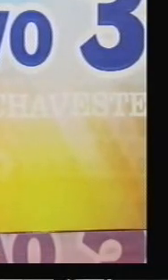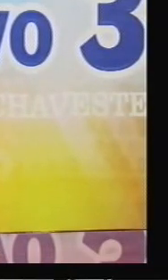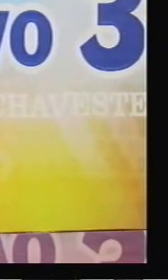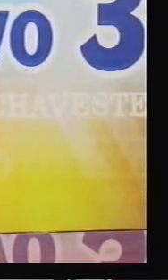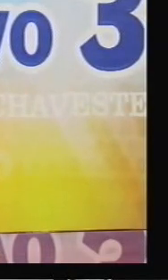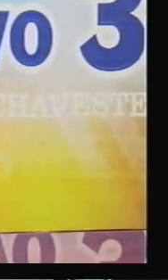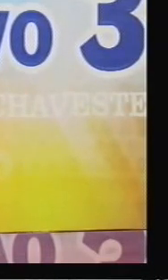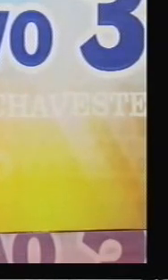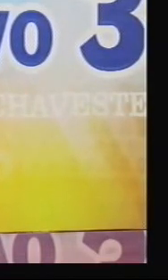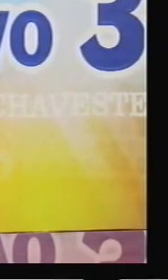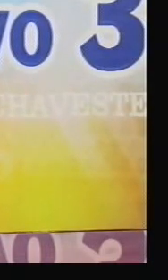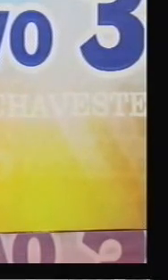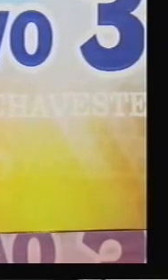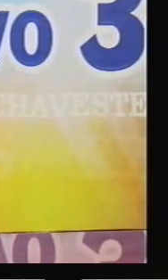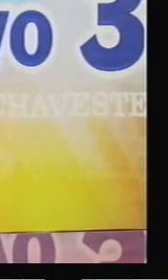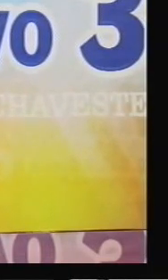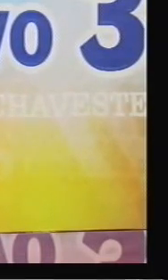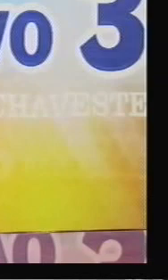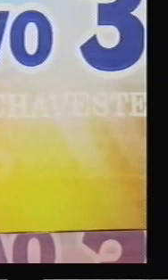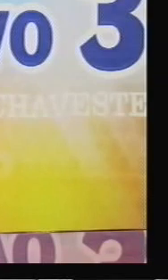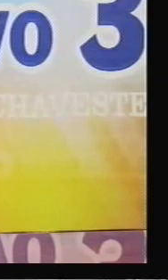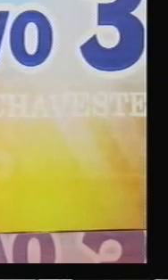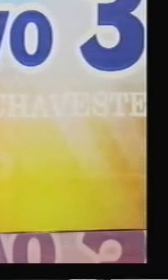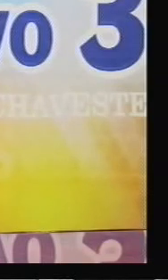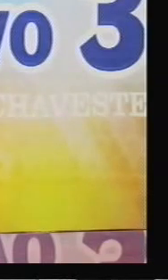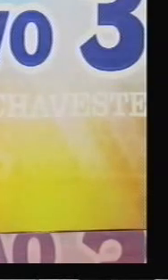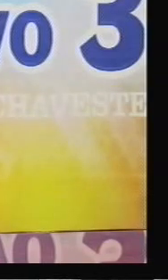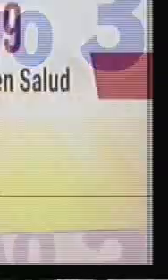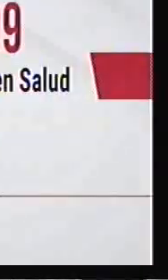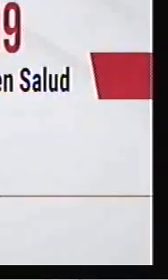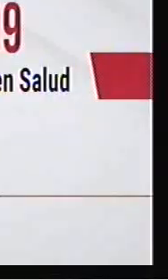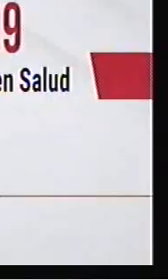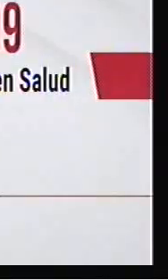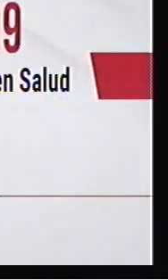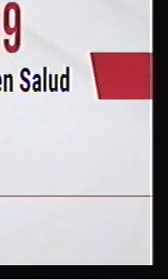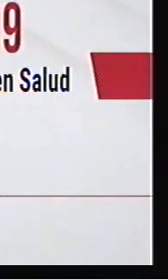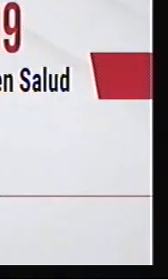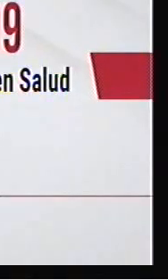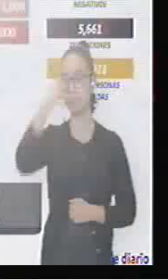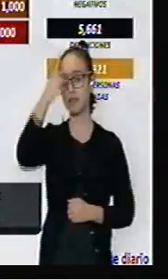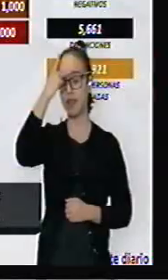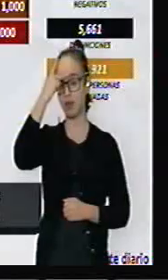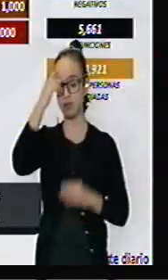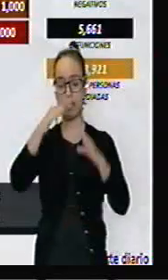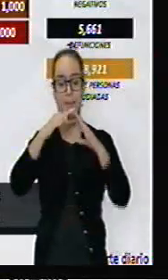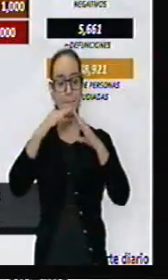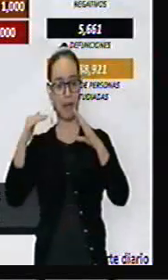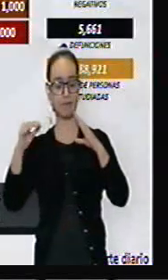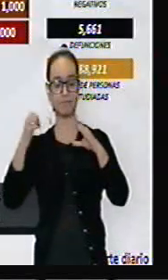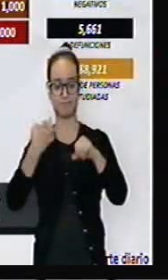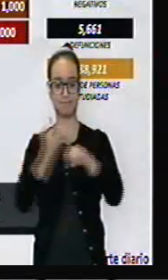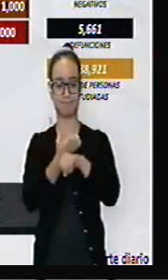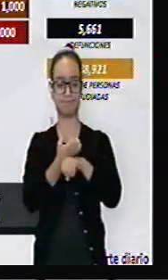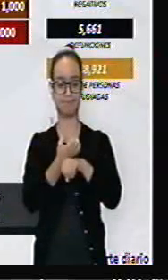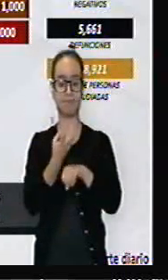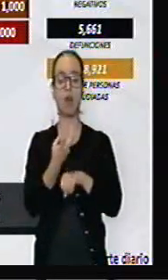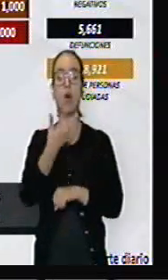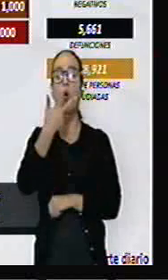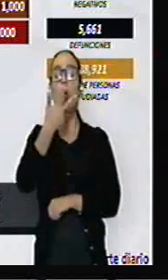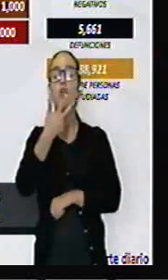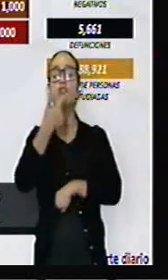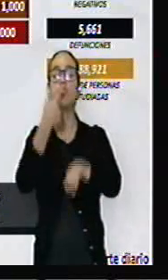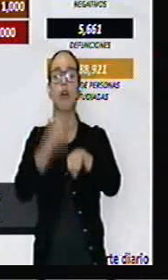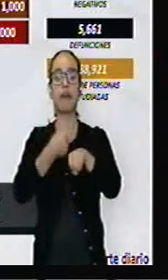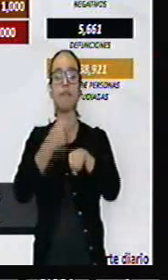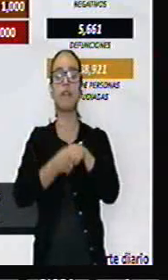sobre el coronavirus que emite la Secretaría de Salud del Gobierno del Estado. En nuestro estado estamos teniendo un incremento de 8